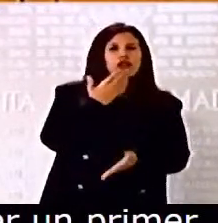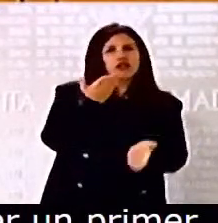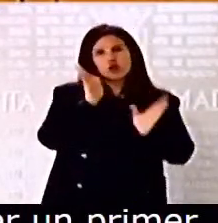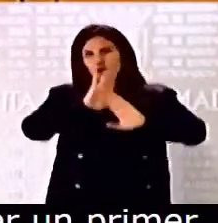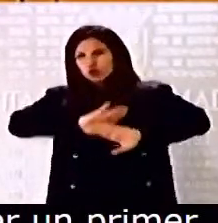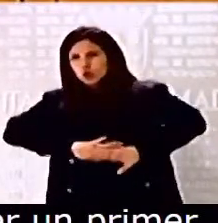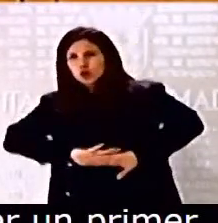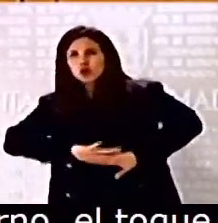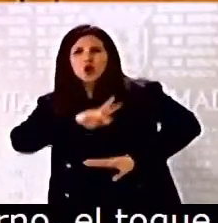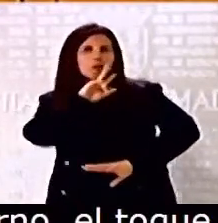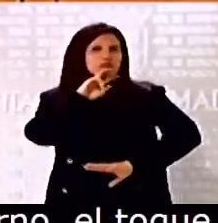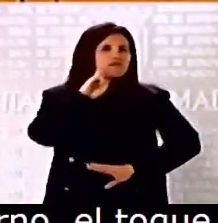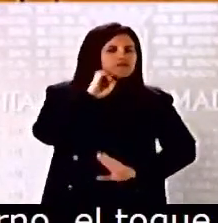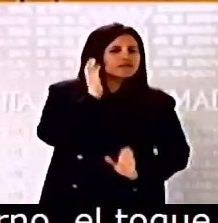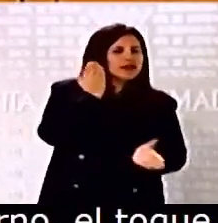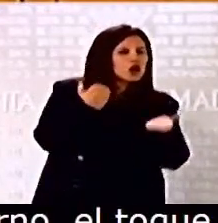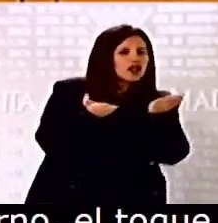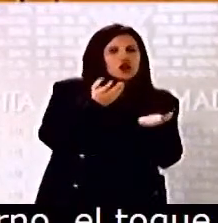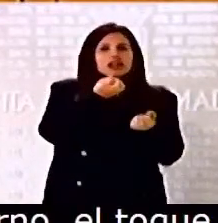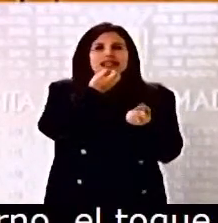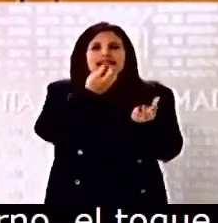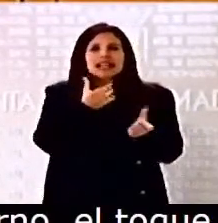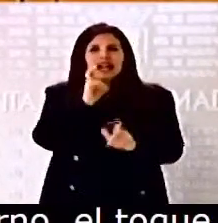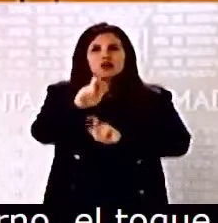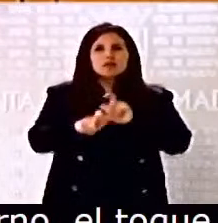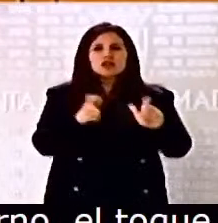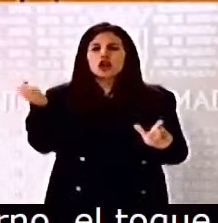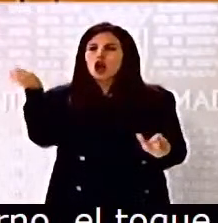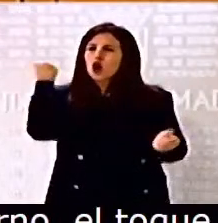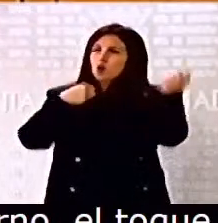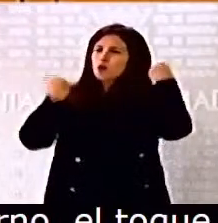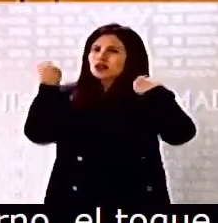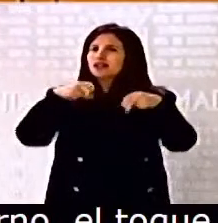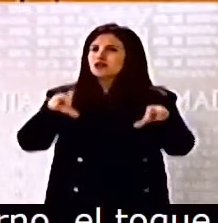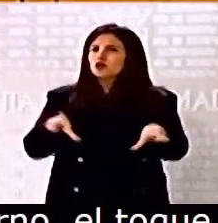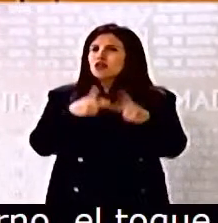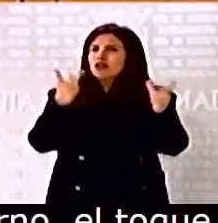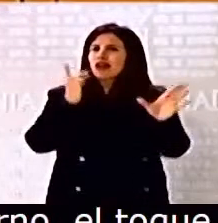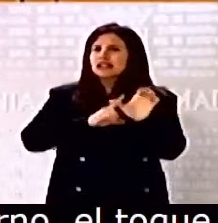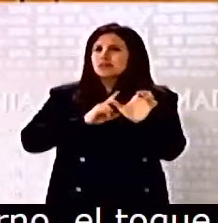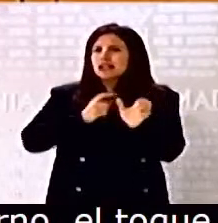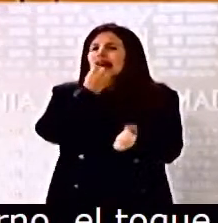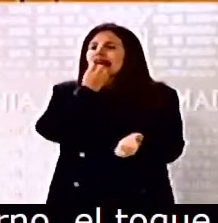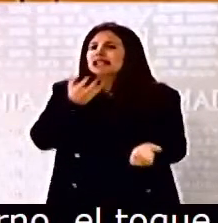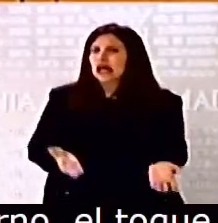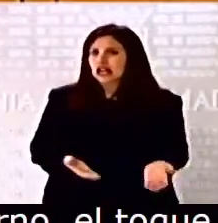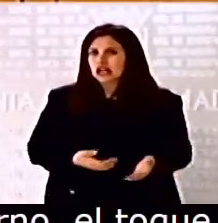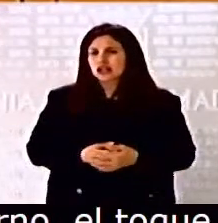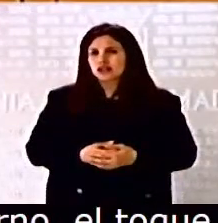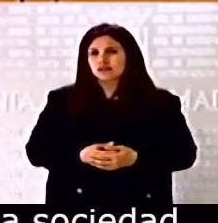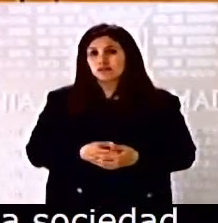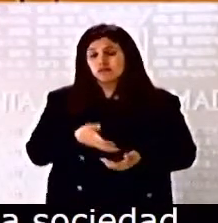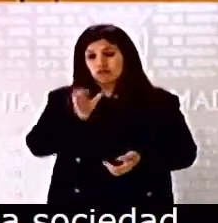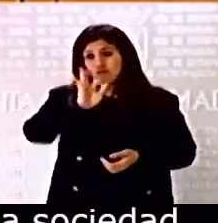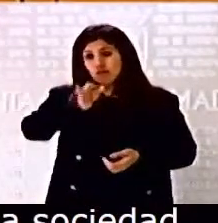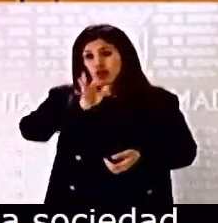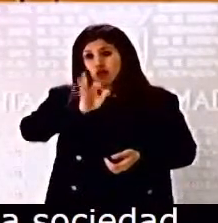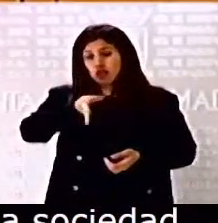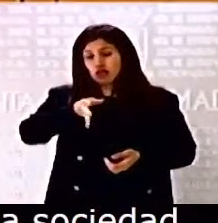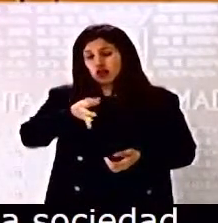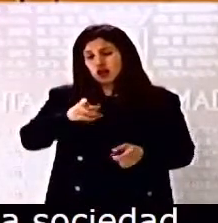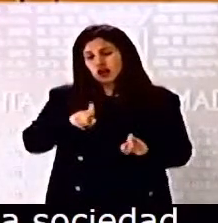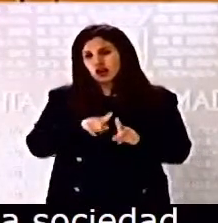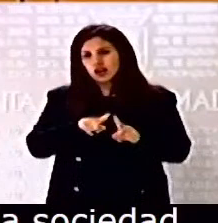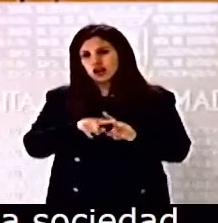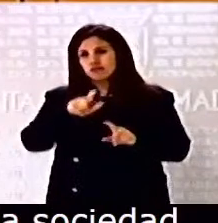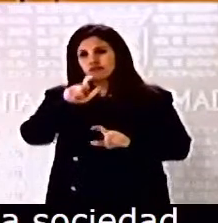¿Cómo valora que se haya comportado la sociedad extremeña? Sí es cierto que los participantes,